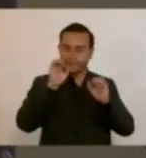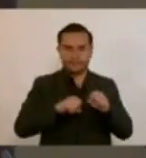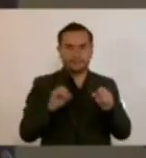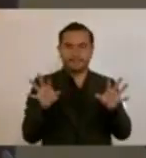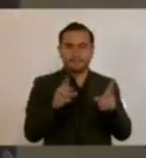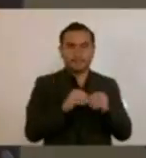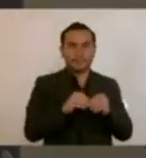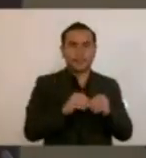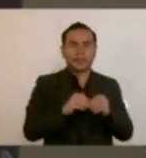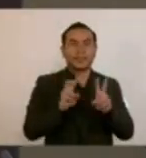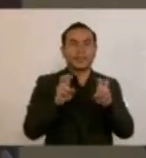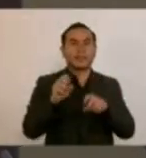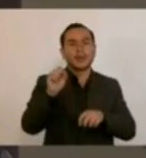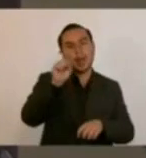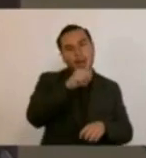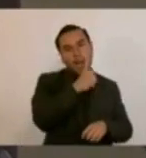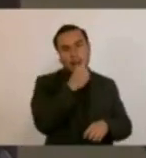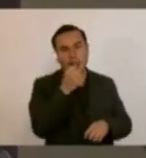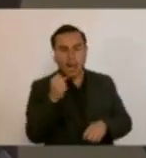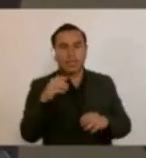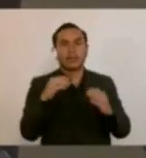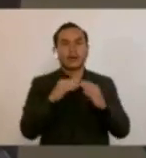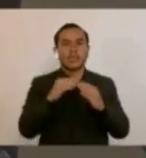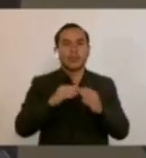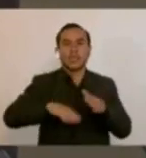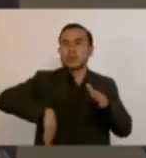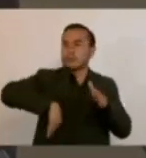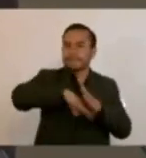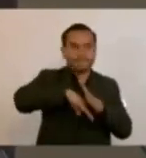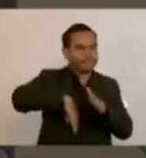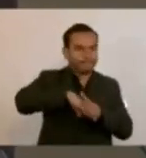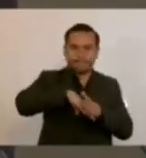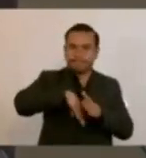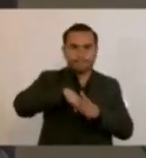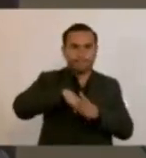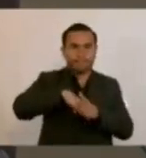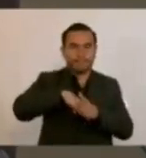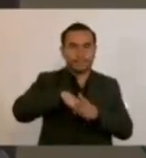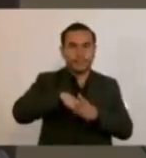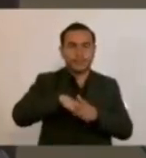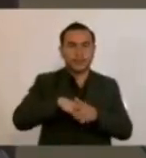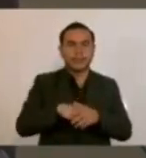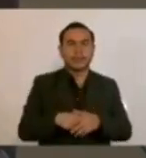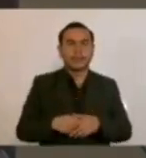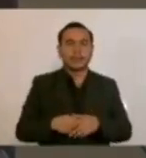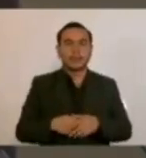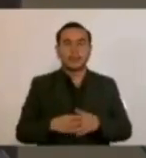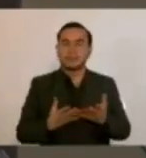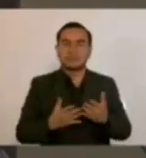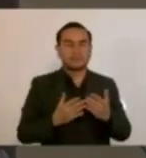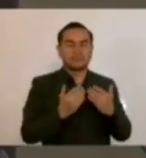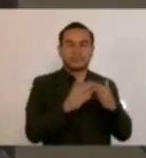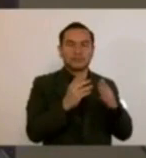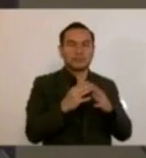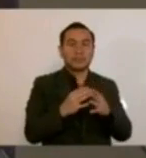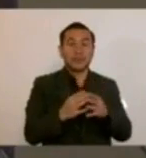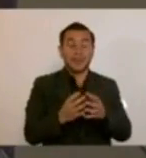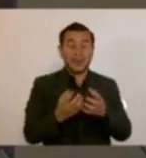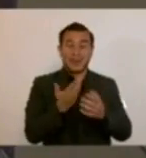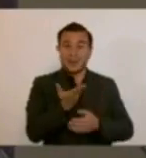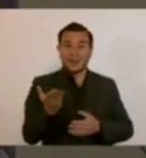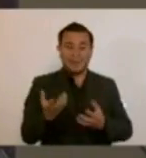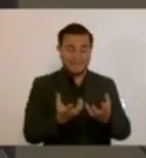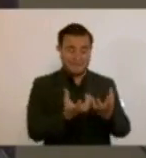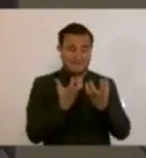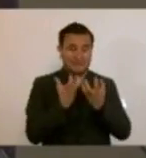conciertos, incluye partidos de fútbol, incluye en fin, todas las aglomeraciones de personas mayores